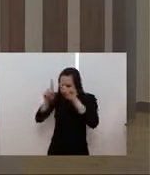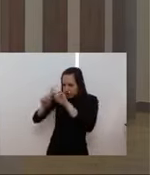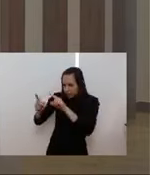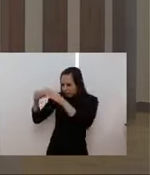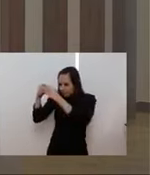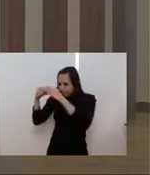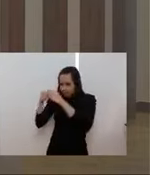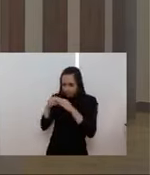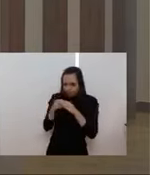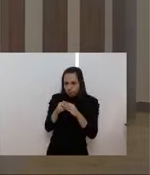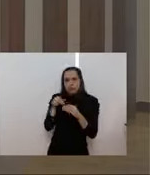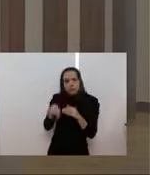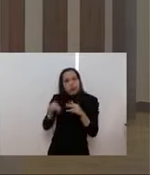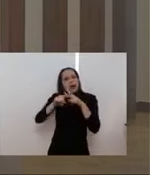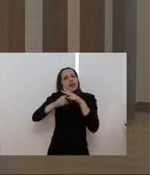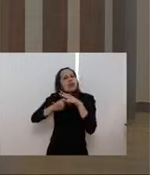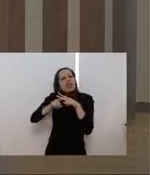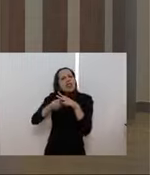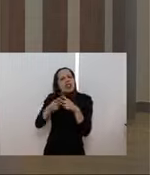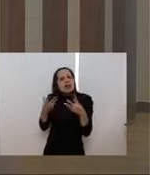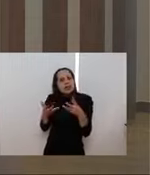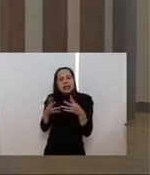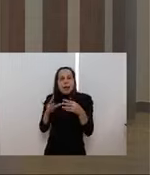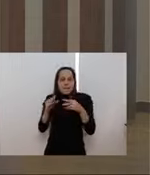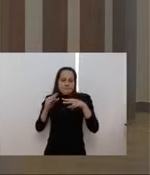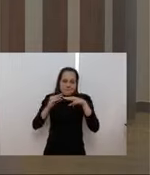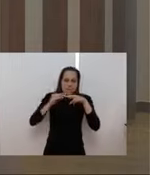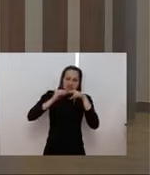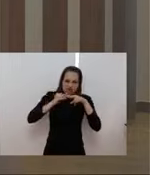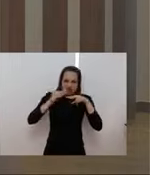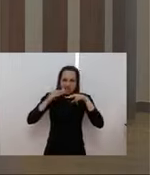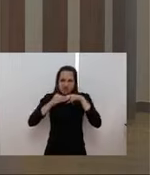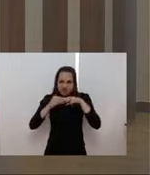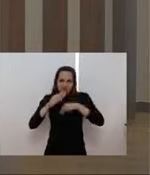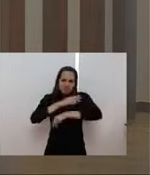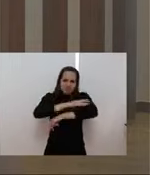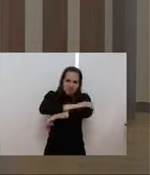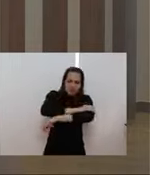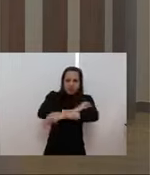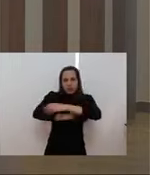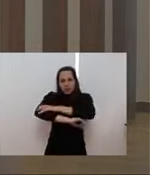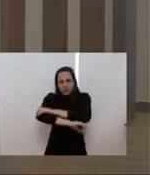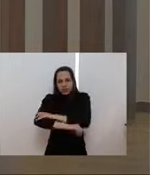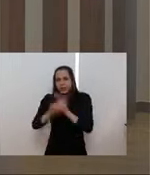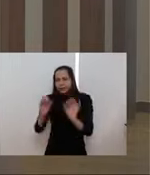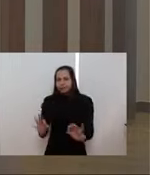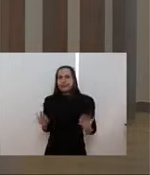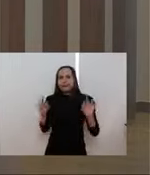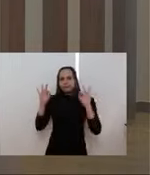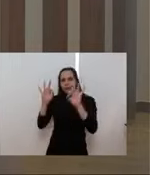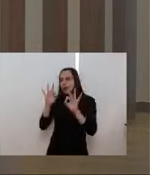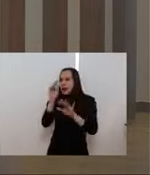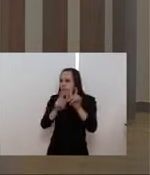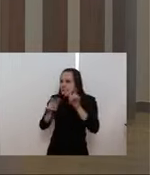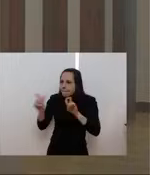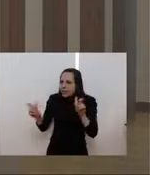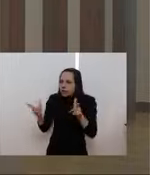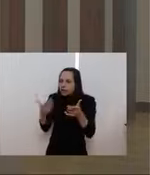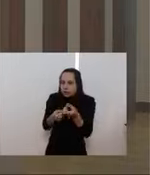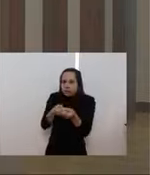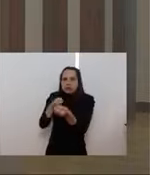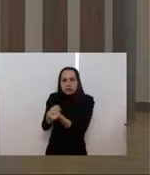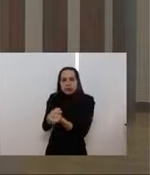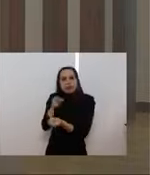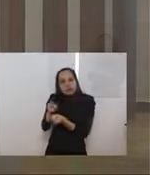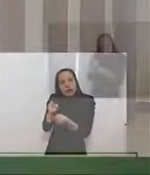ese taller elabora las prótesis con tecnología de primera calidad para la satisfacción de los pacientes y hemos